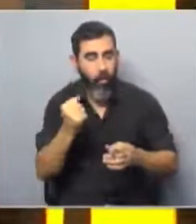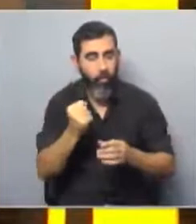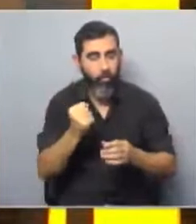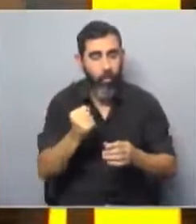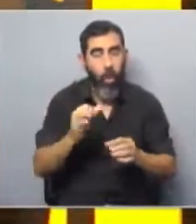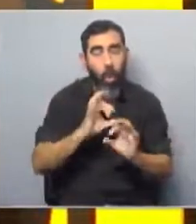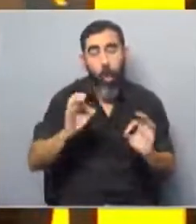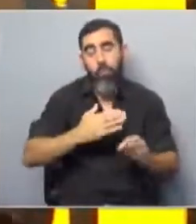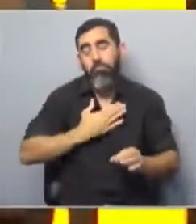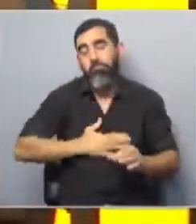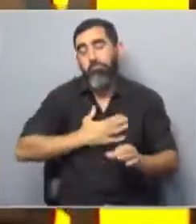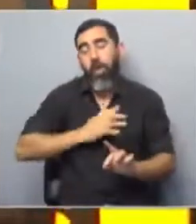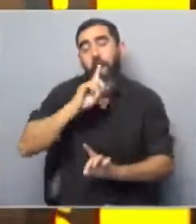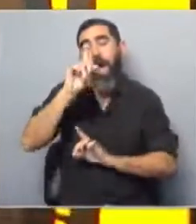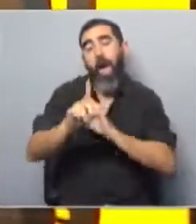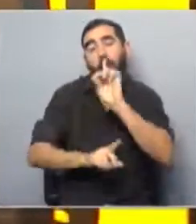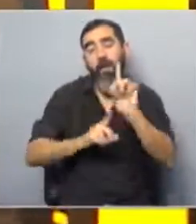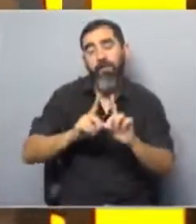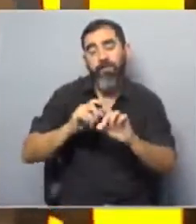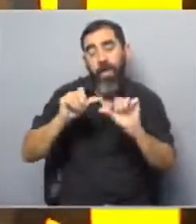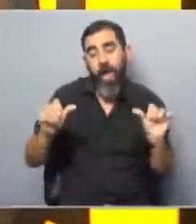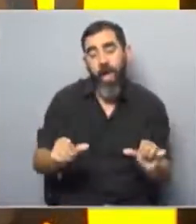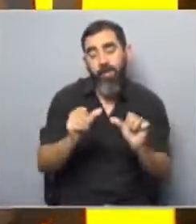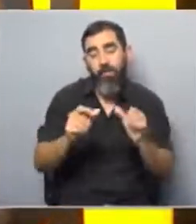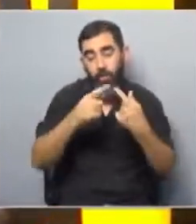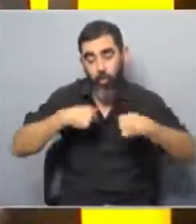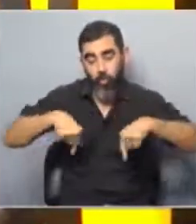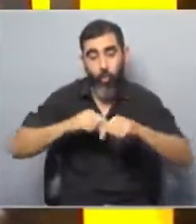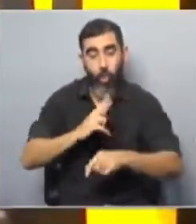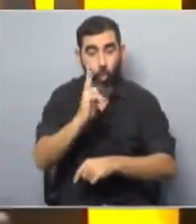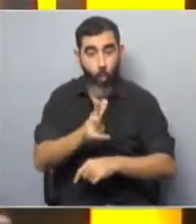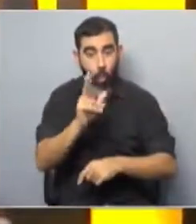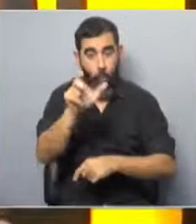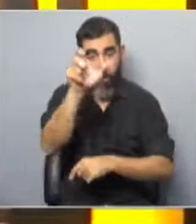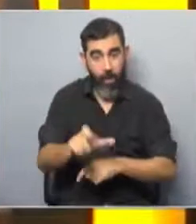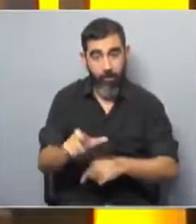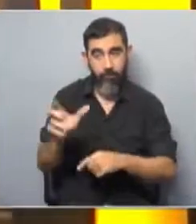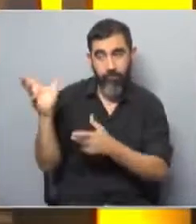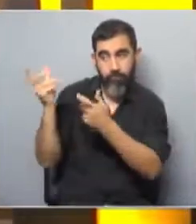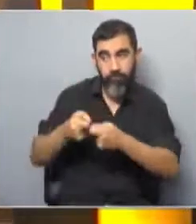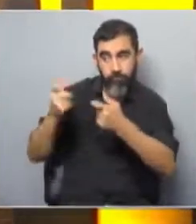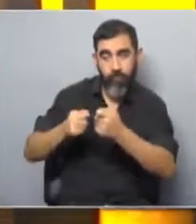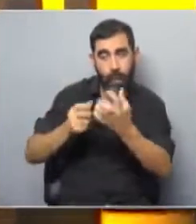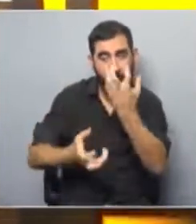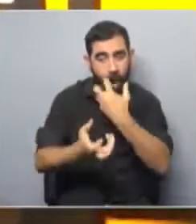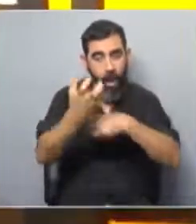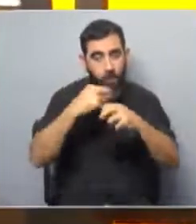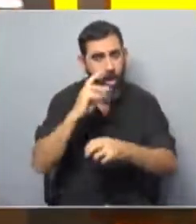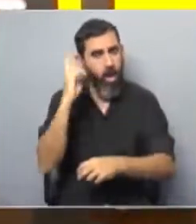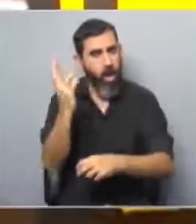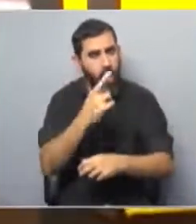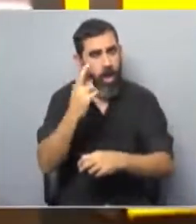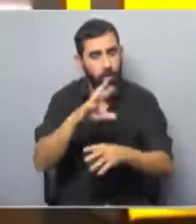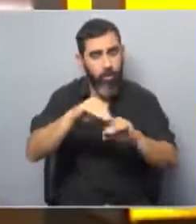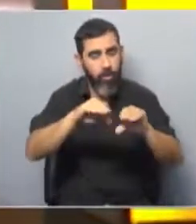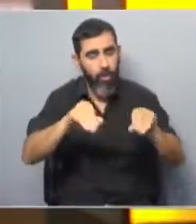simple placer son los motivos que fueron propiciando que nosotros, humanos, introdujéramos especies exóticas en territorios